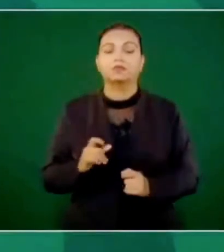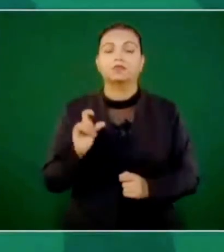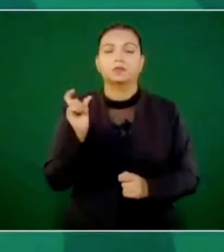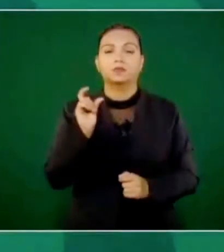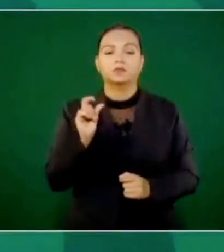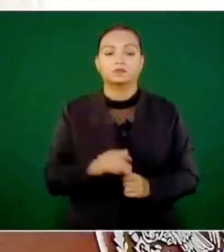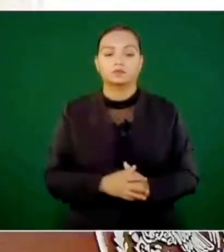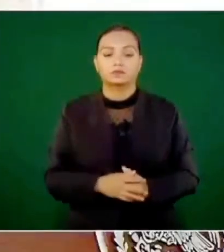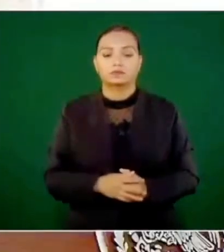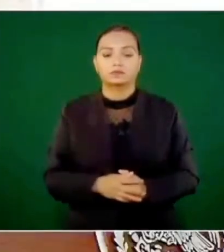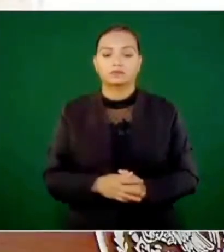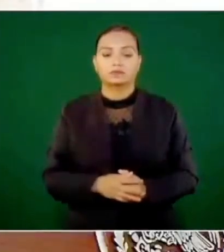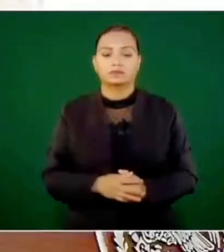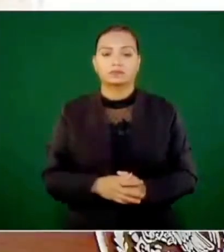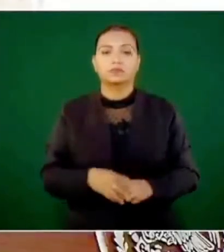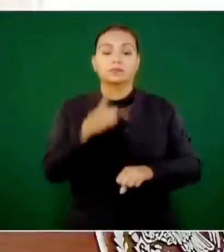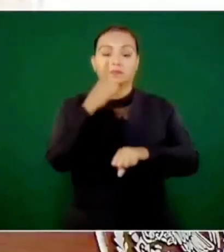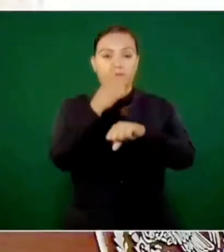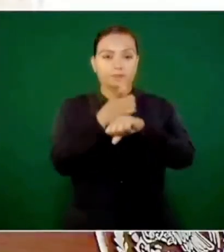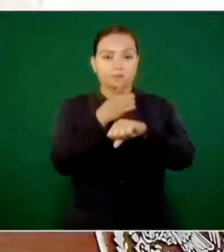Bueno, primero,